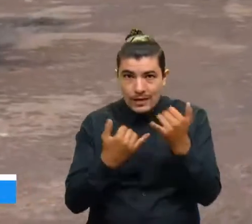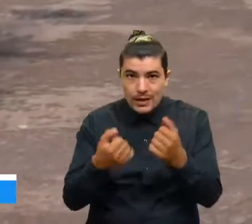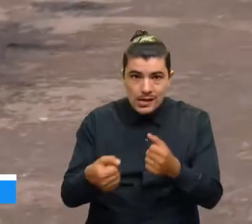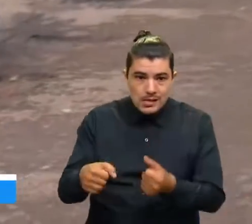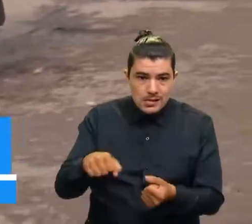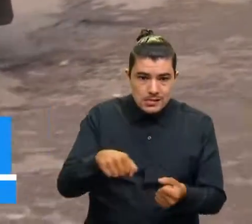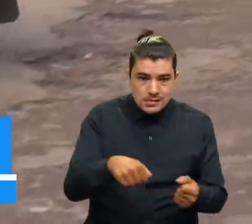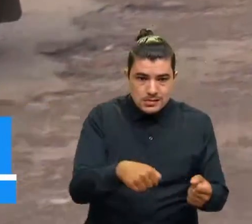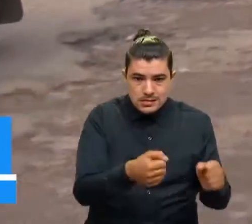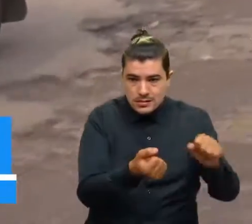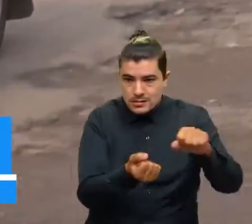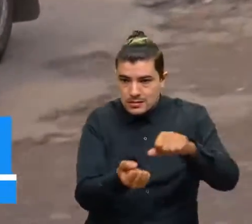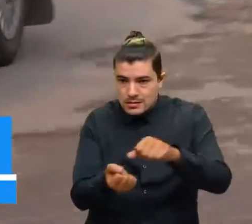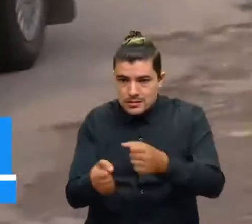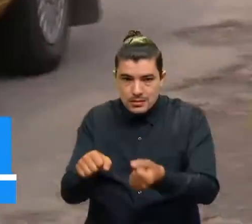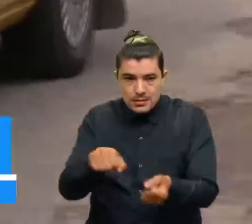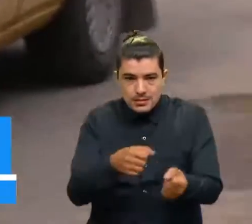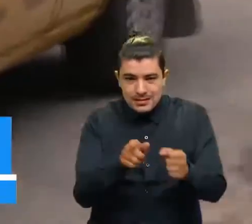Maromas